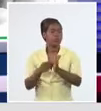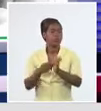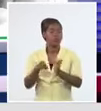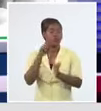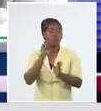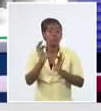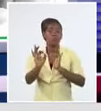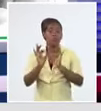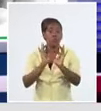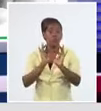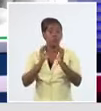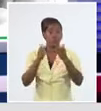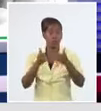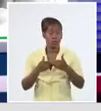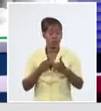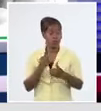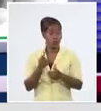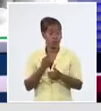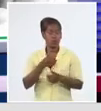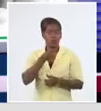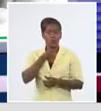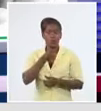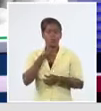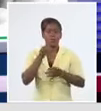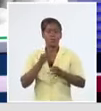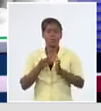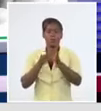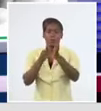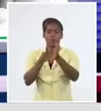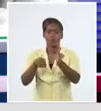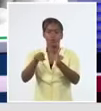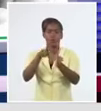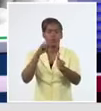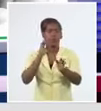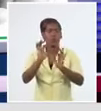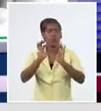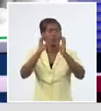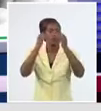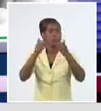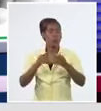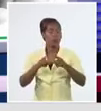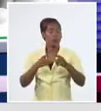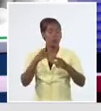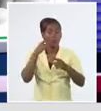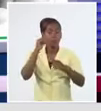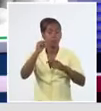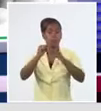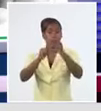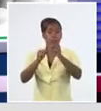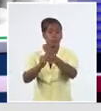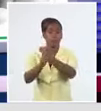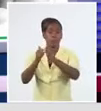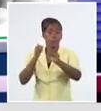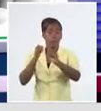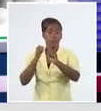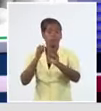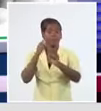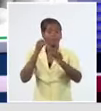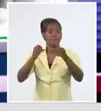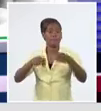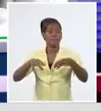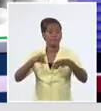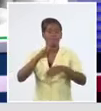el de nuestro equipo de prensa, es a que se cuide mucho en estos momentos de rebrote, de escenario epidemiológico